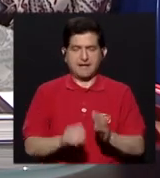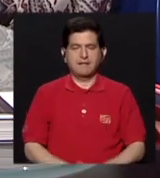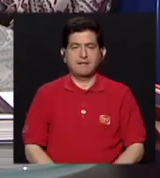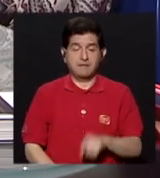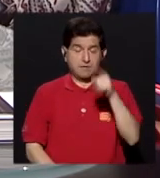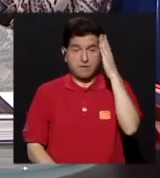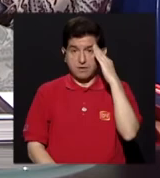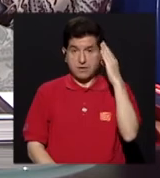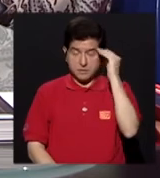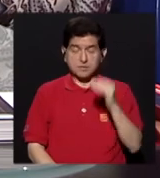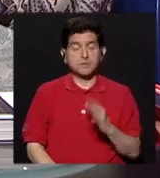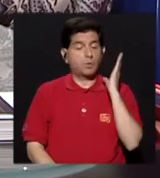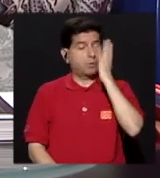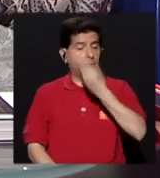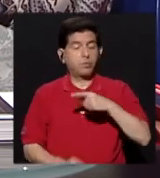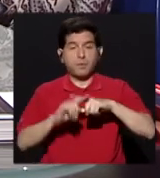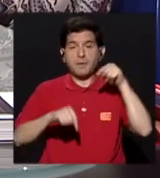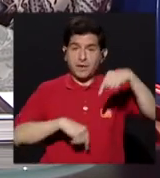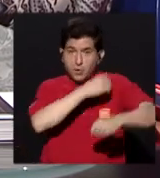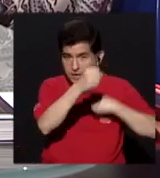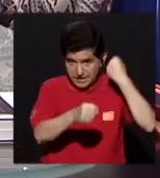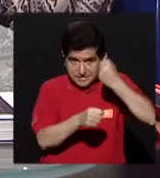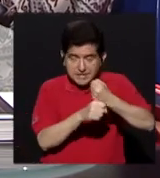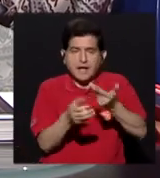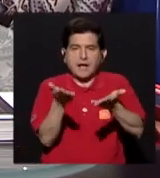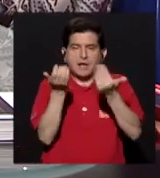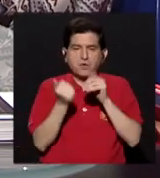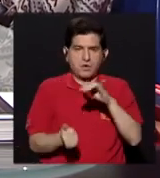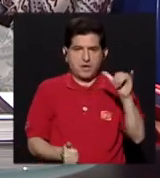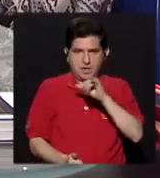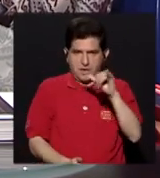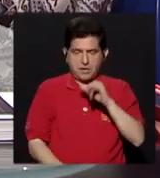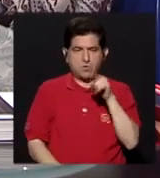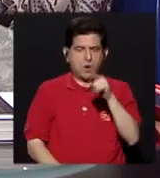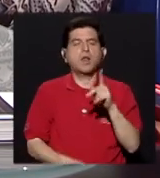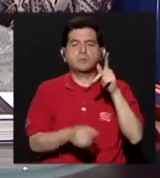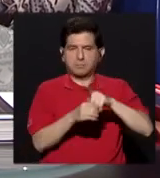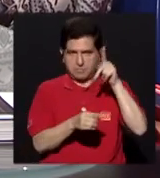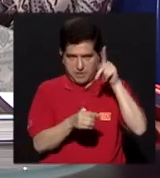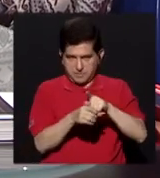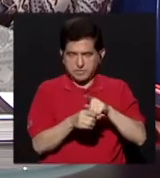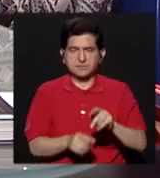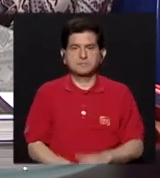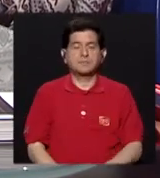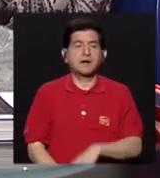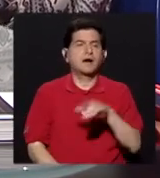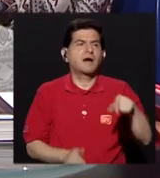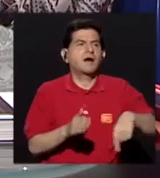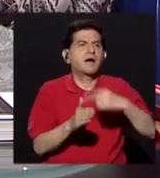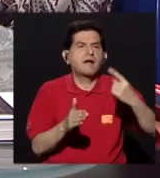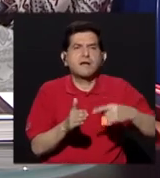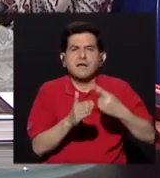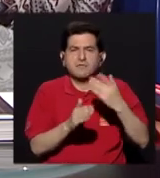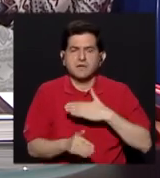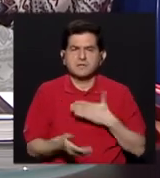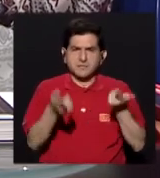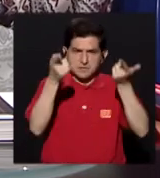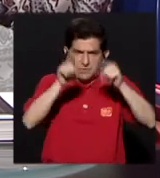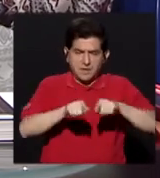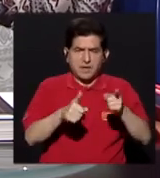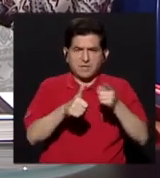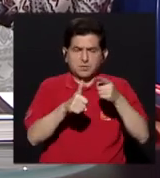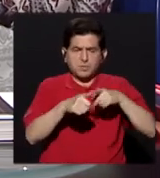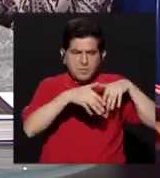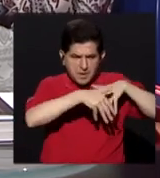una experiencia muy hermosa, pero este año queremos igual que GAFADIS se haga presente y que a veces, al menos en mi caso, las